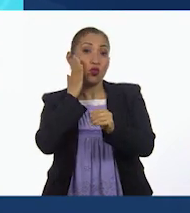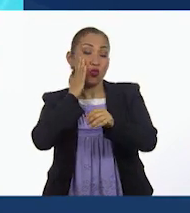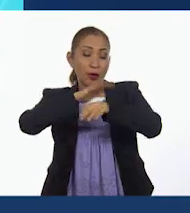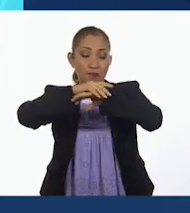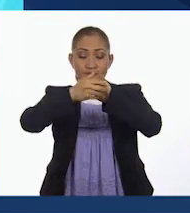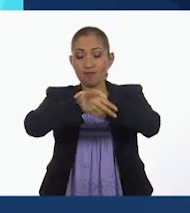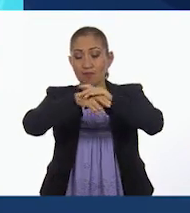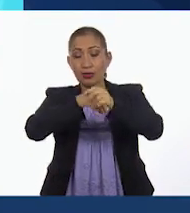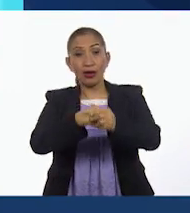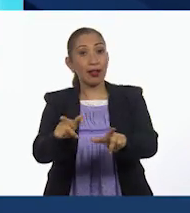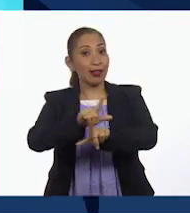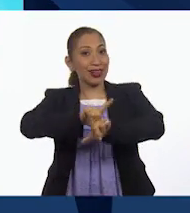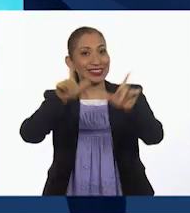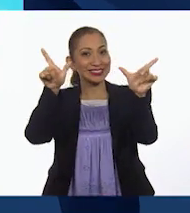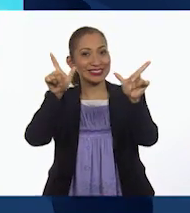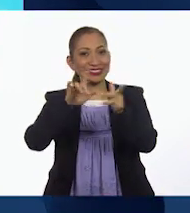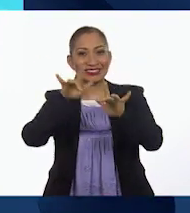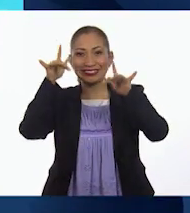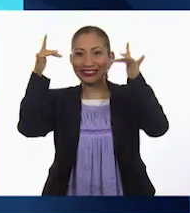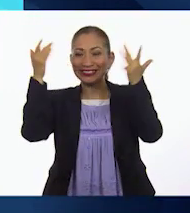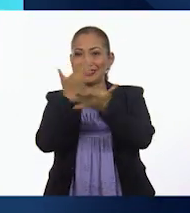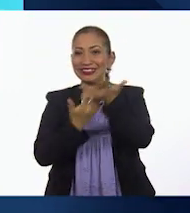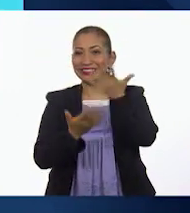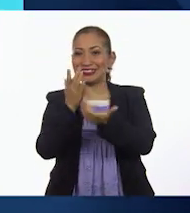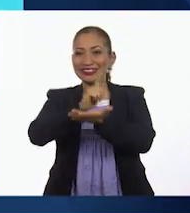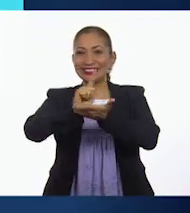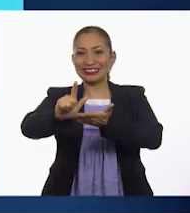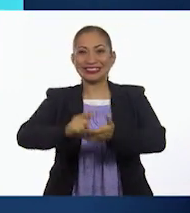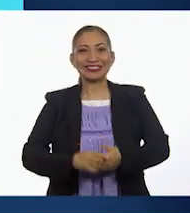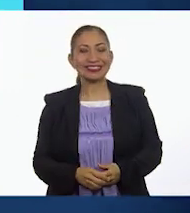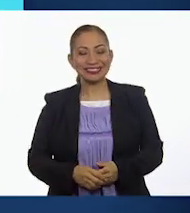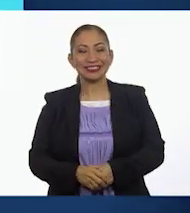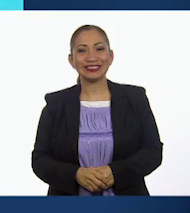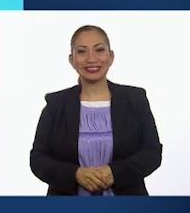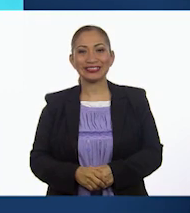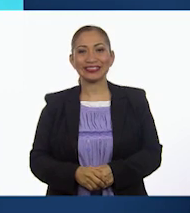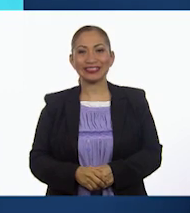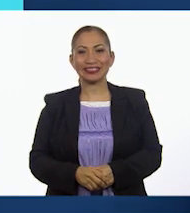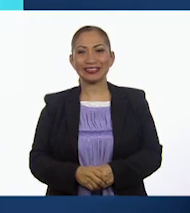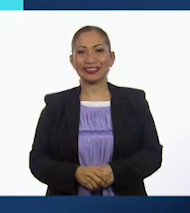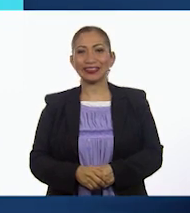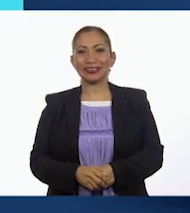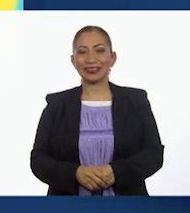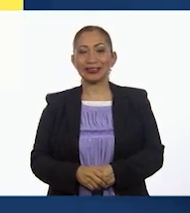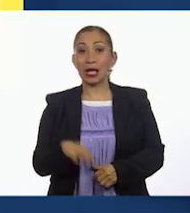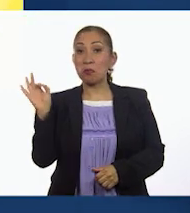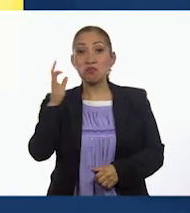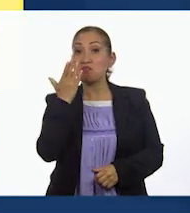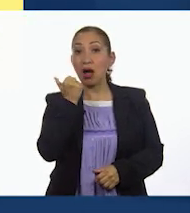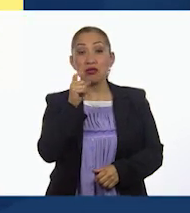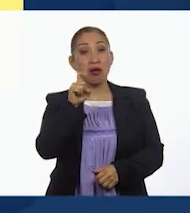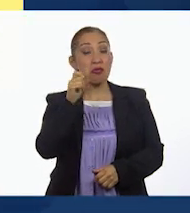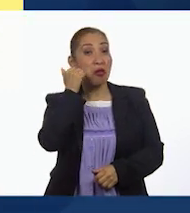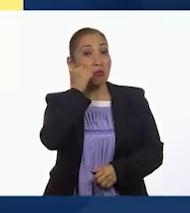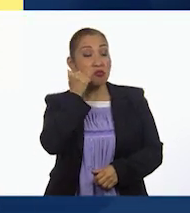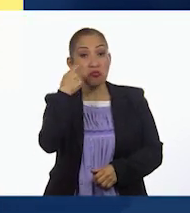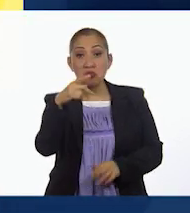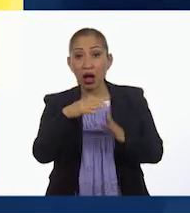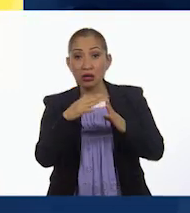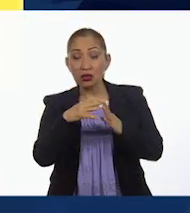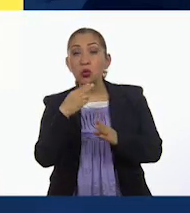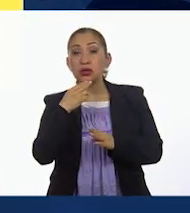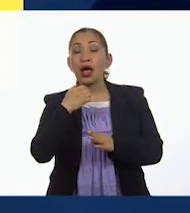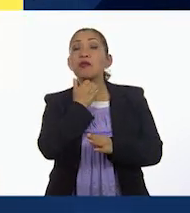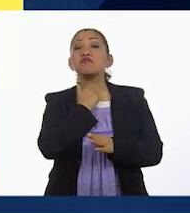Sécalas con una toalla. Y listo, tus manos están limpias. Si no tienes agua y jabón,